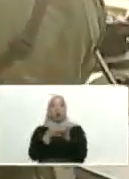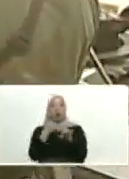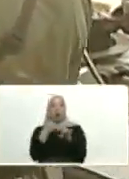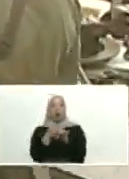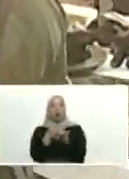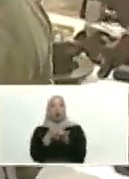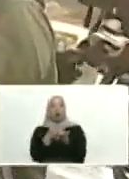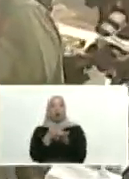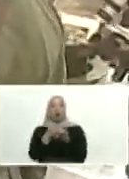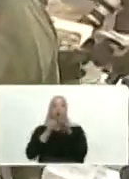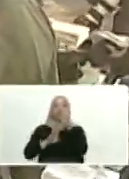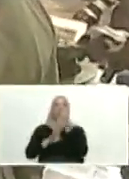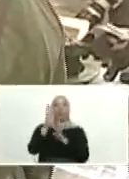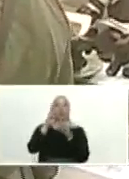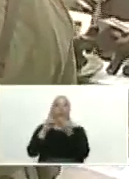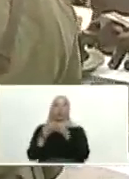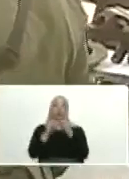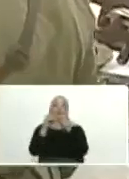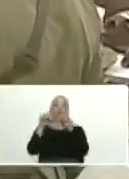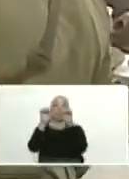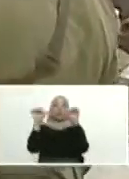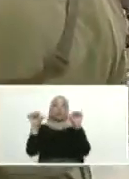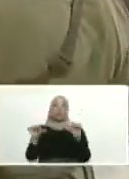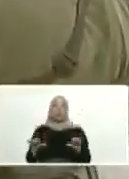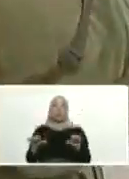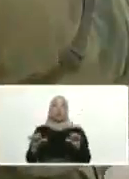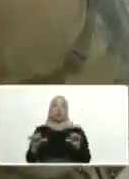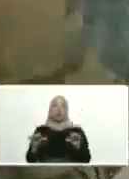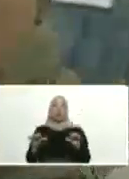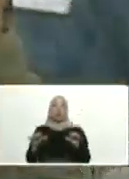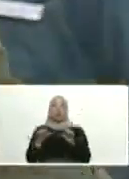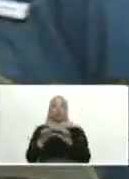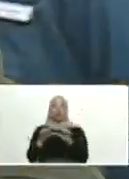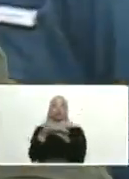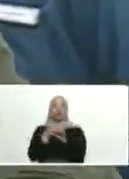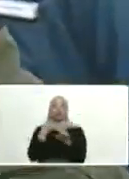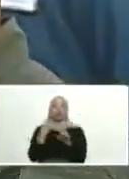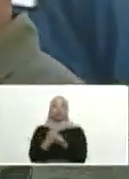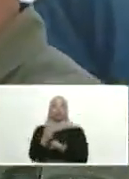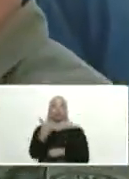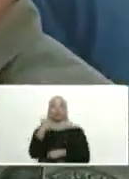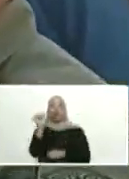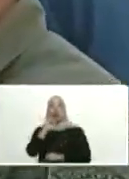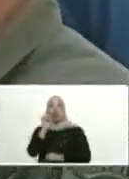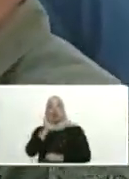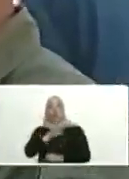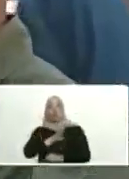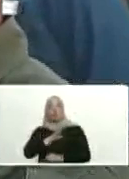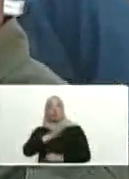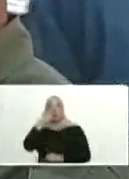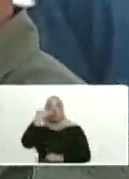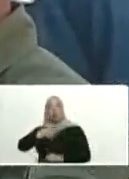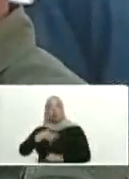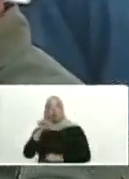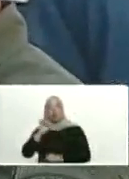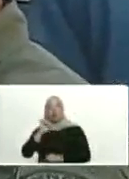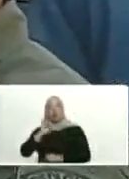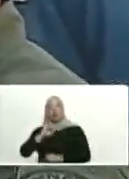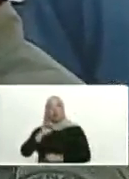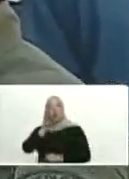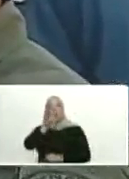de repotenciación del sistema dragón trescientos recibimos tres vehículos transporte personal tres vehículos portamorteros